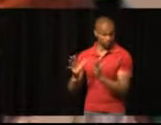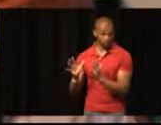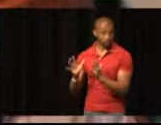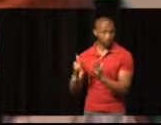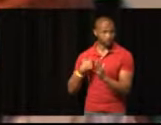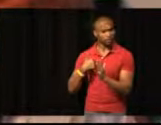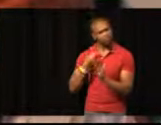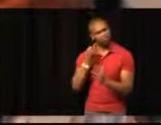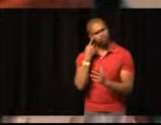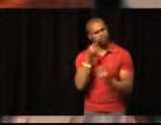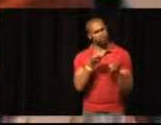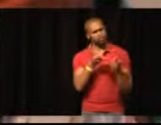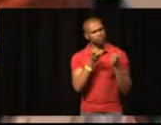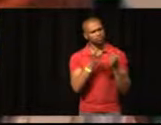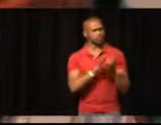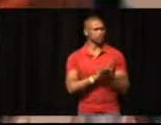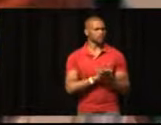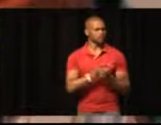proceso. Veo que